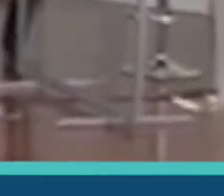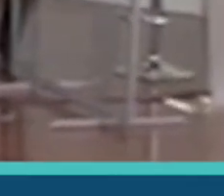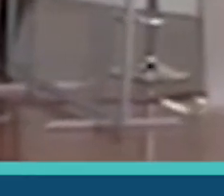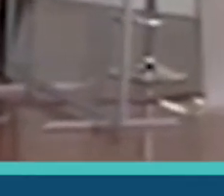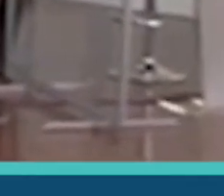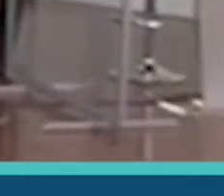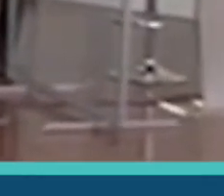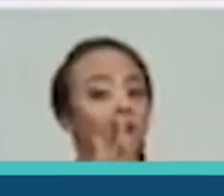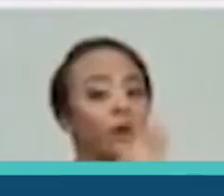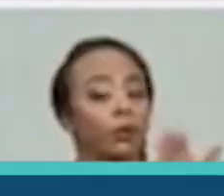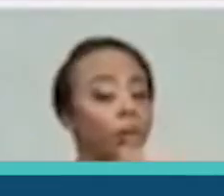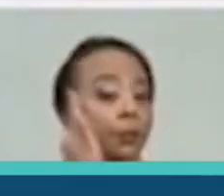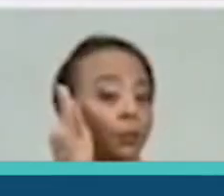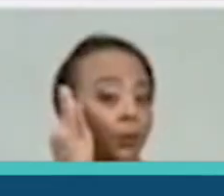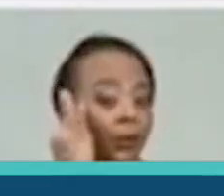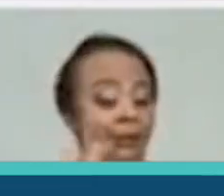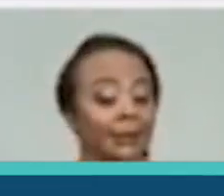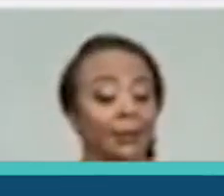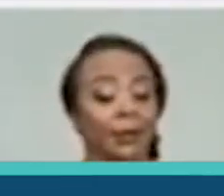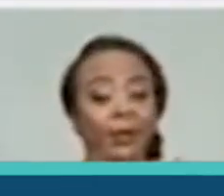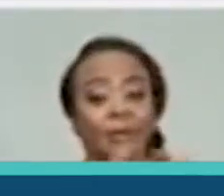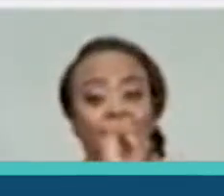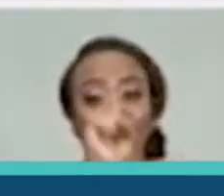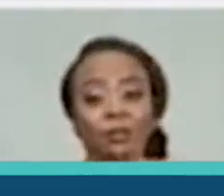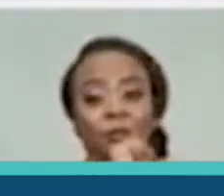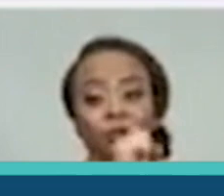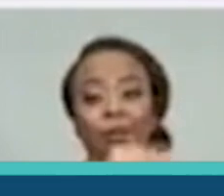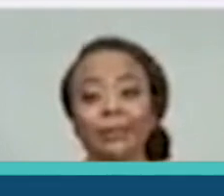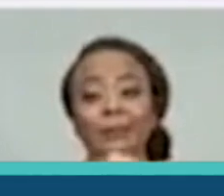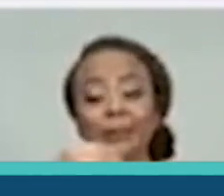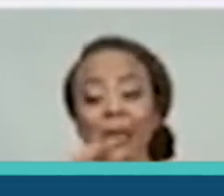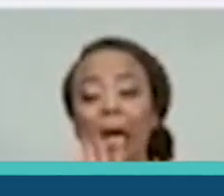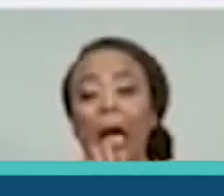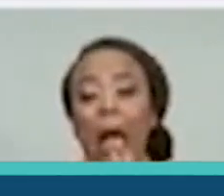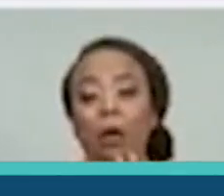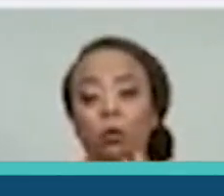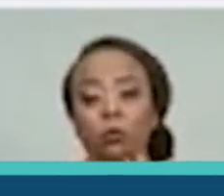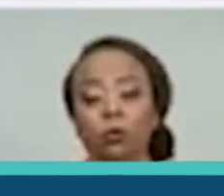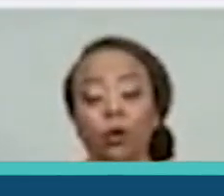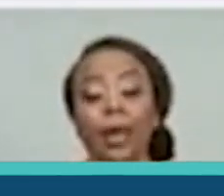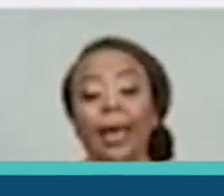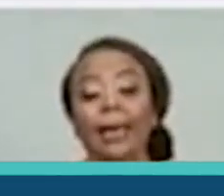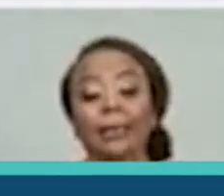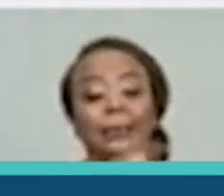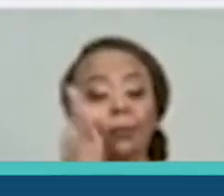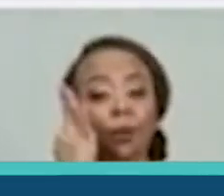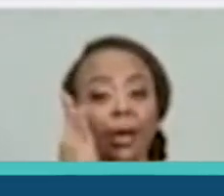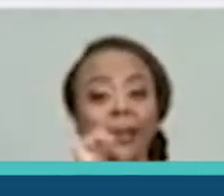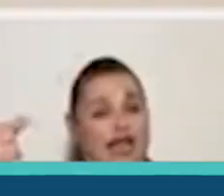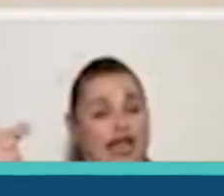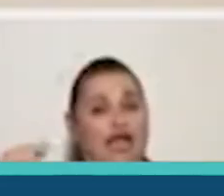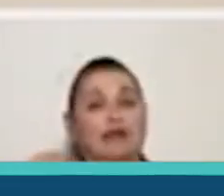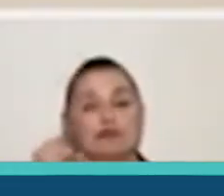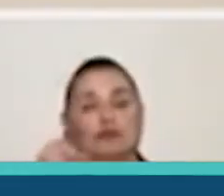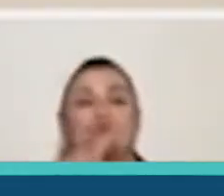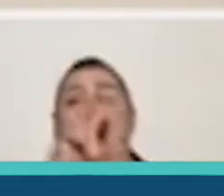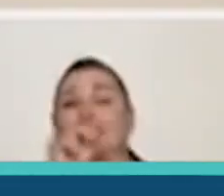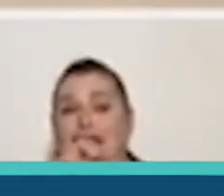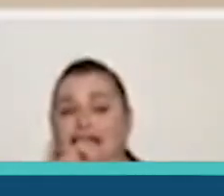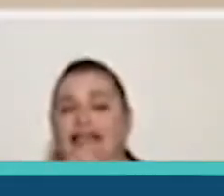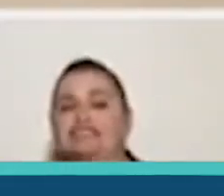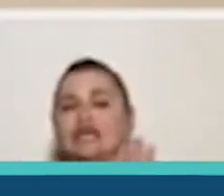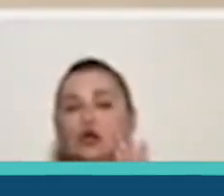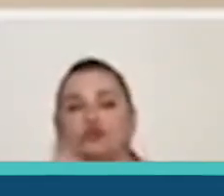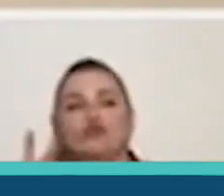redes sociales con respecto a cuáles son los candidatos que acaparan más comentarios. En esta ocasión, el análisis se basó en el debate presidencial realizado